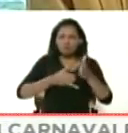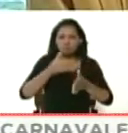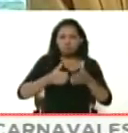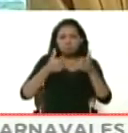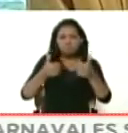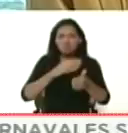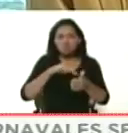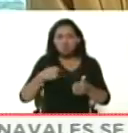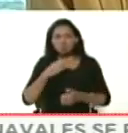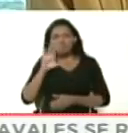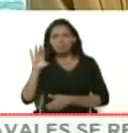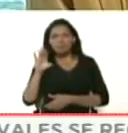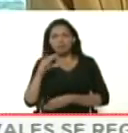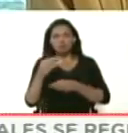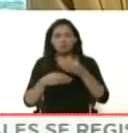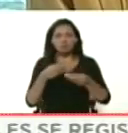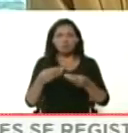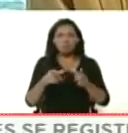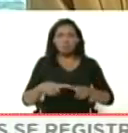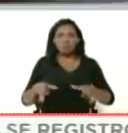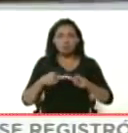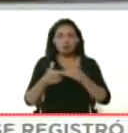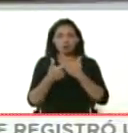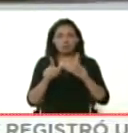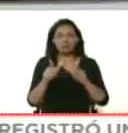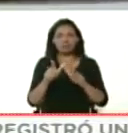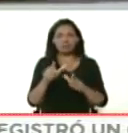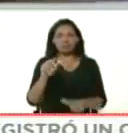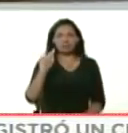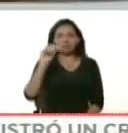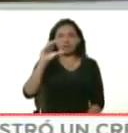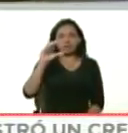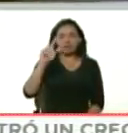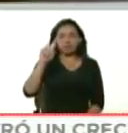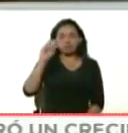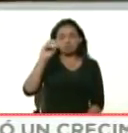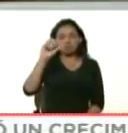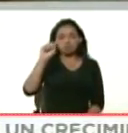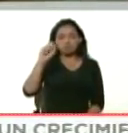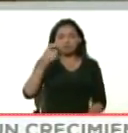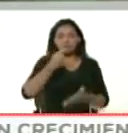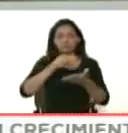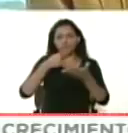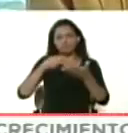de nuestro país como zona libre de aftosa. Firmado,